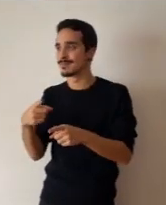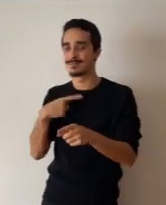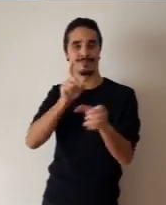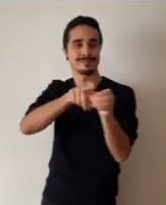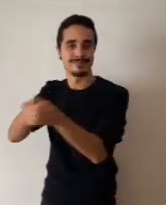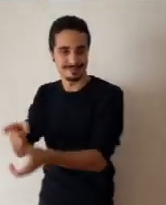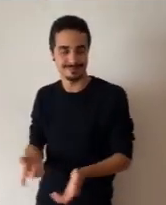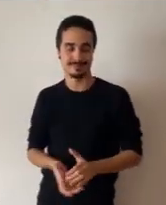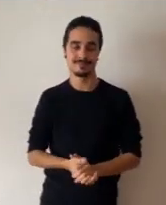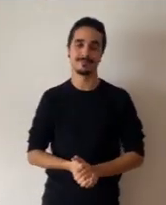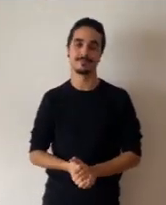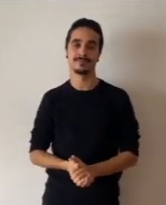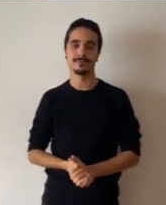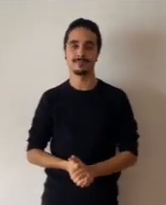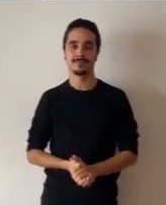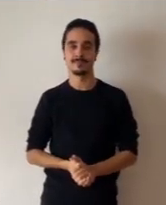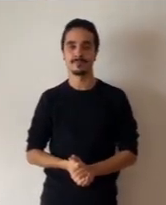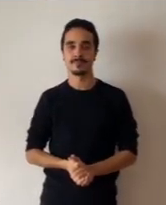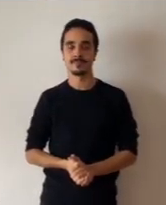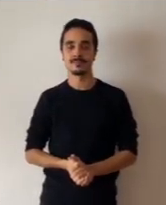mejor ellos o ellas no pueden hacer.